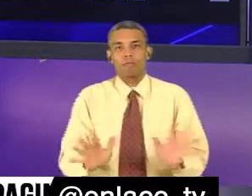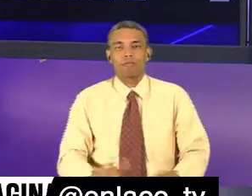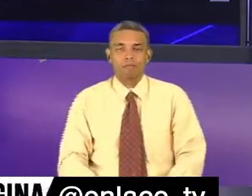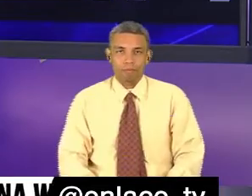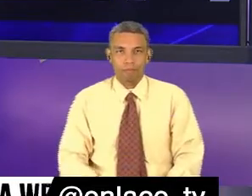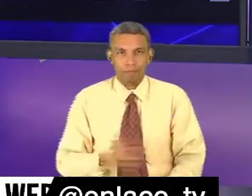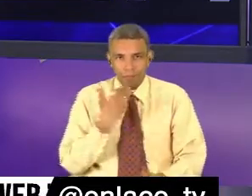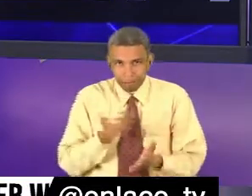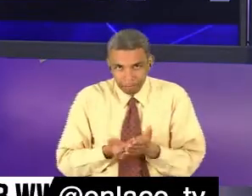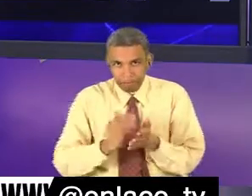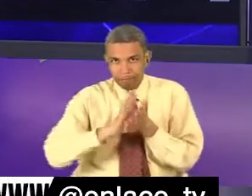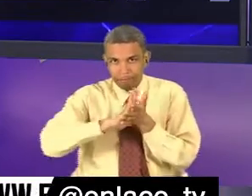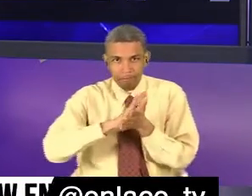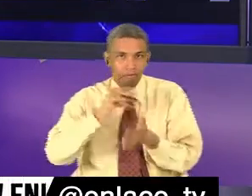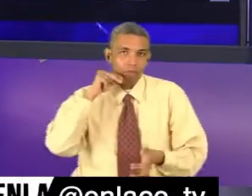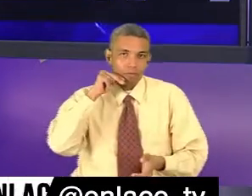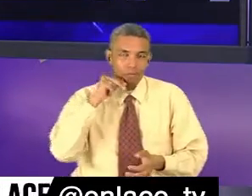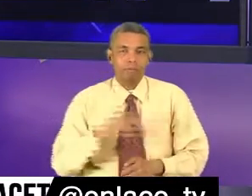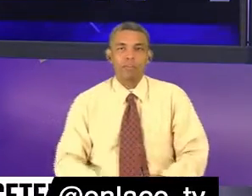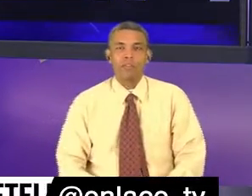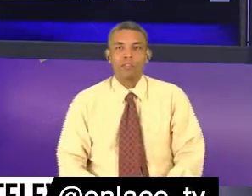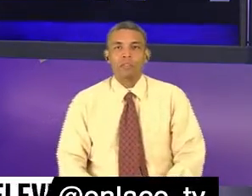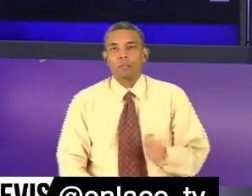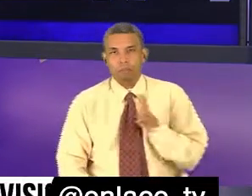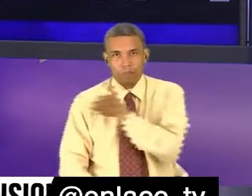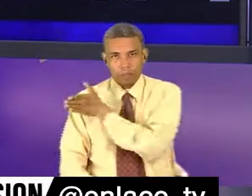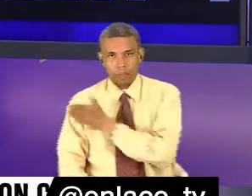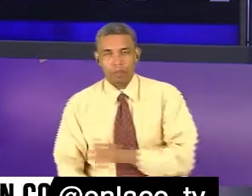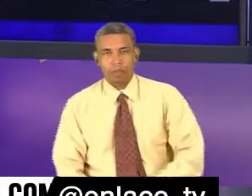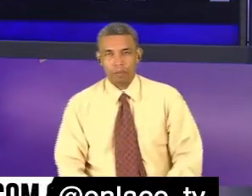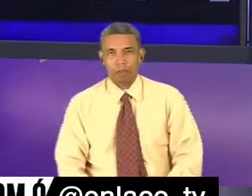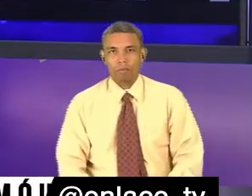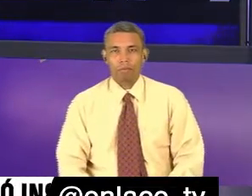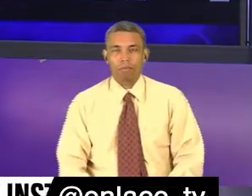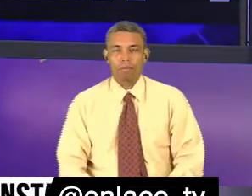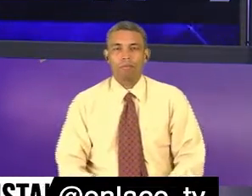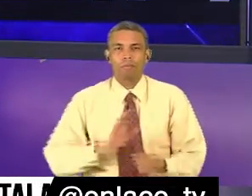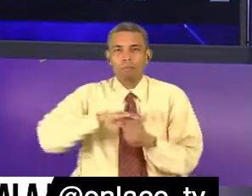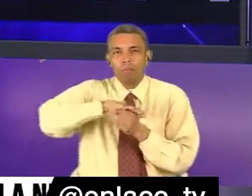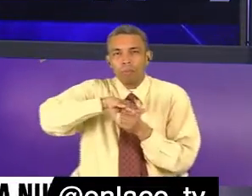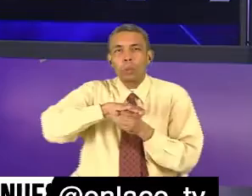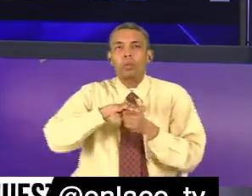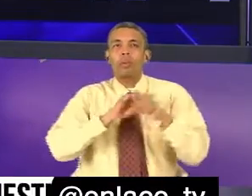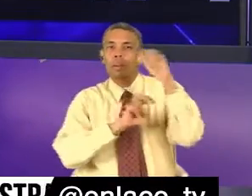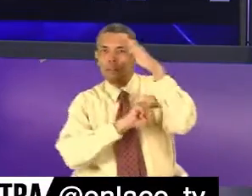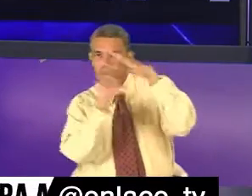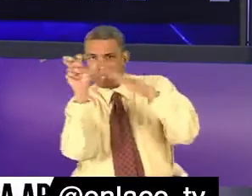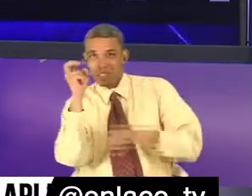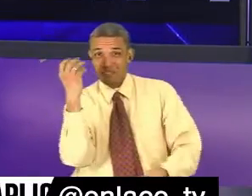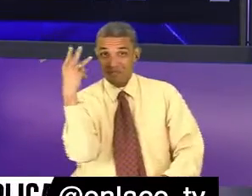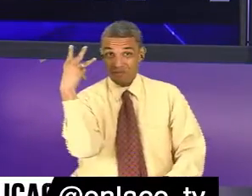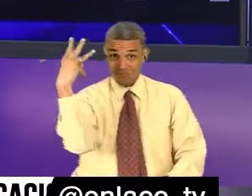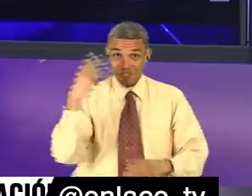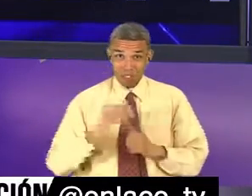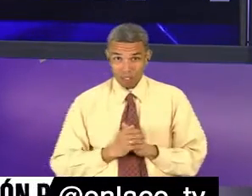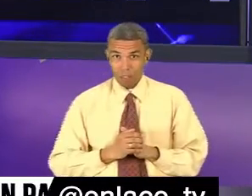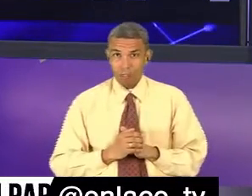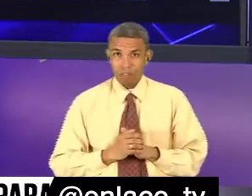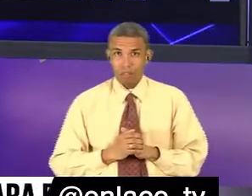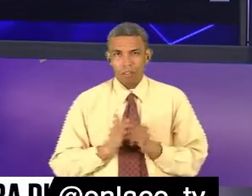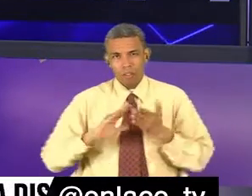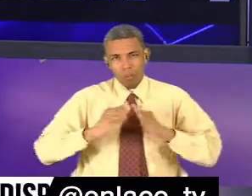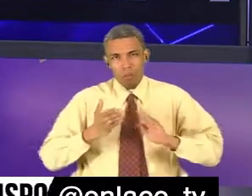Neila, gracias por este informe sobre estas elecciones. Y en otras noticias, comunidad del barrio Villareliz 3 al nororiente de la ciudad solicitan